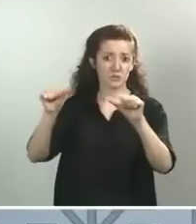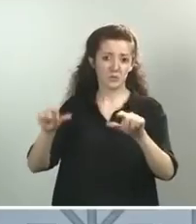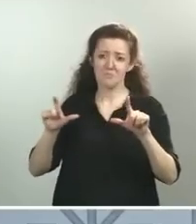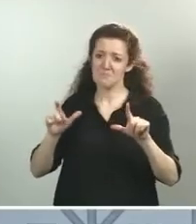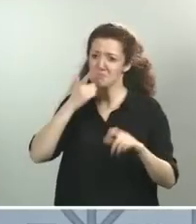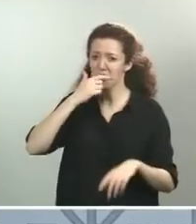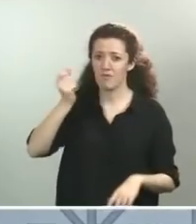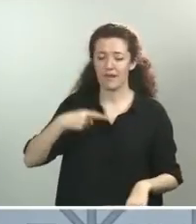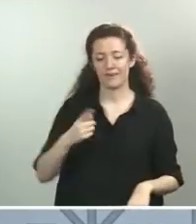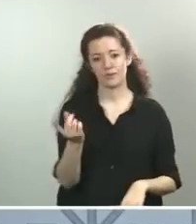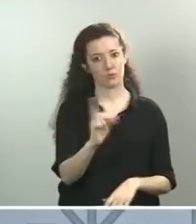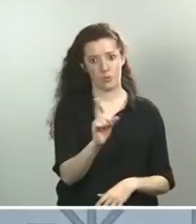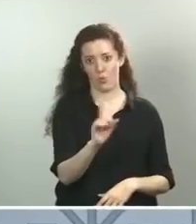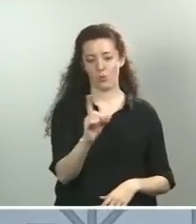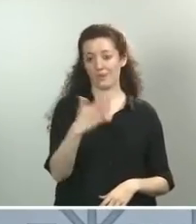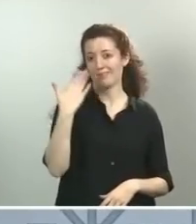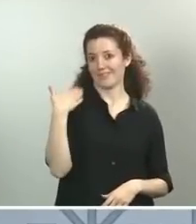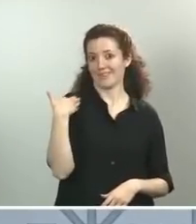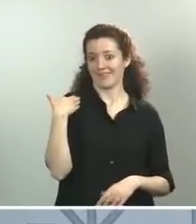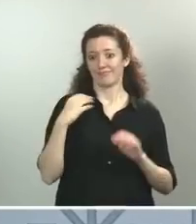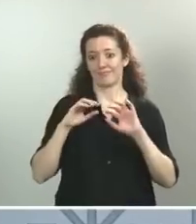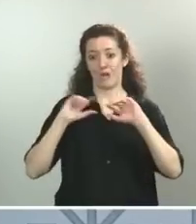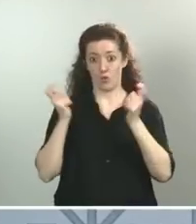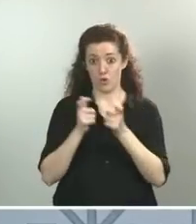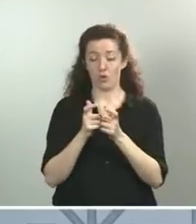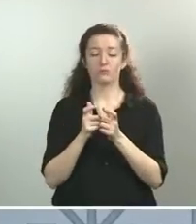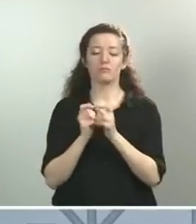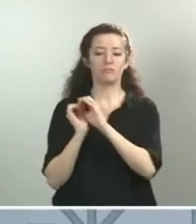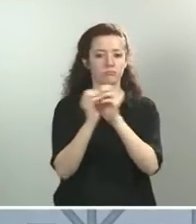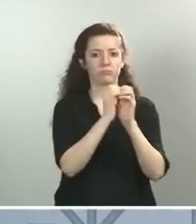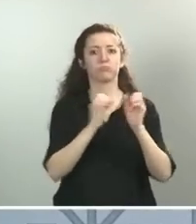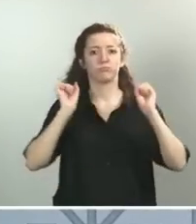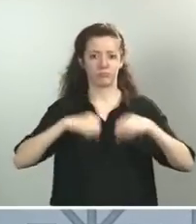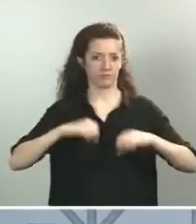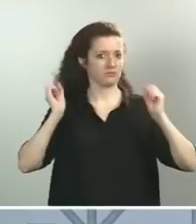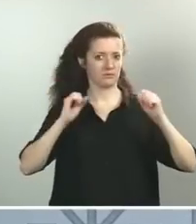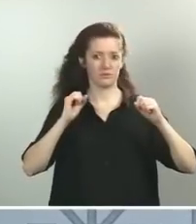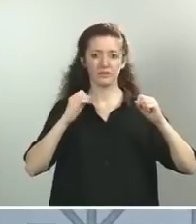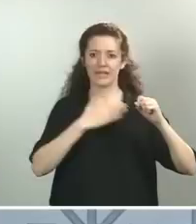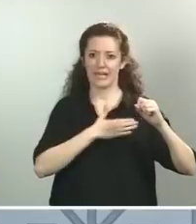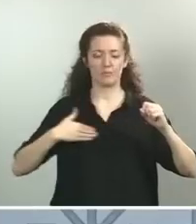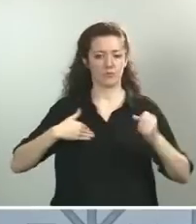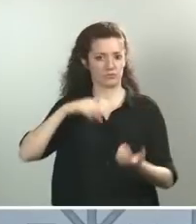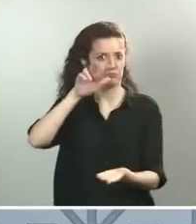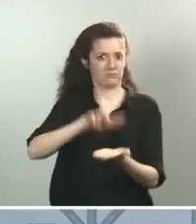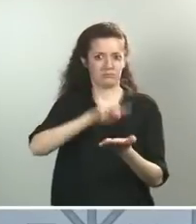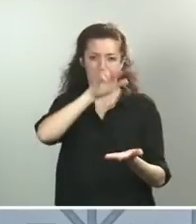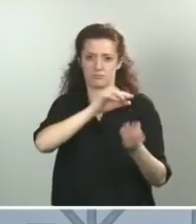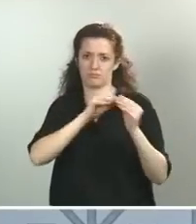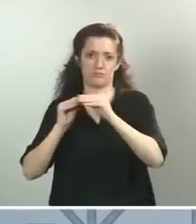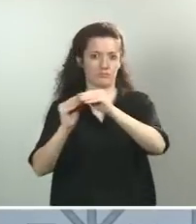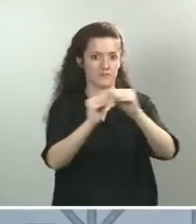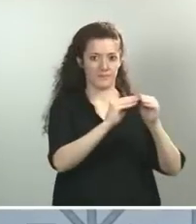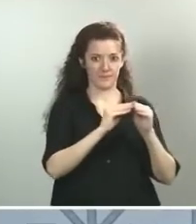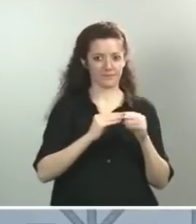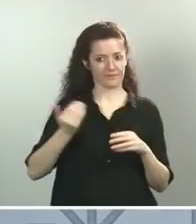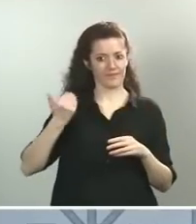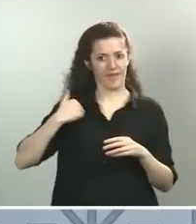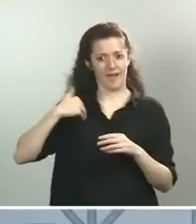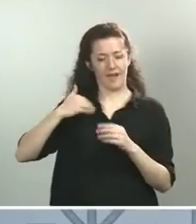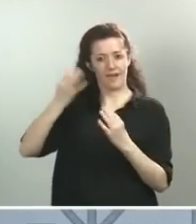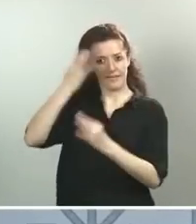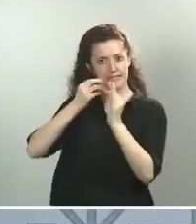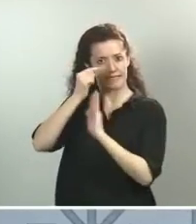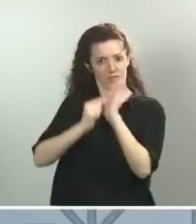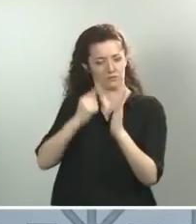General de Política Universitaria as agencias de evaluación son os garantes de que o que se está facendo é correcto en términos